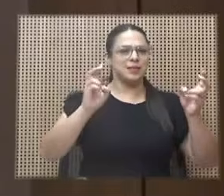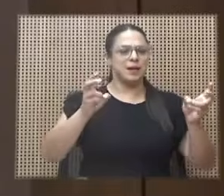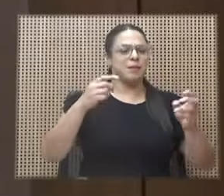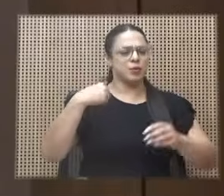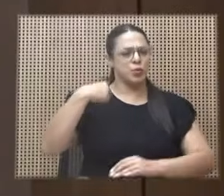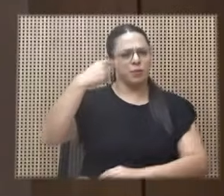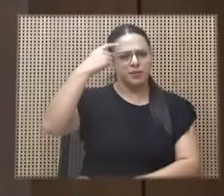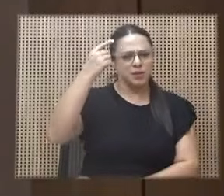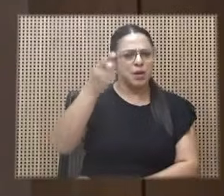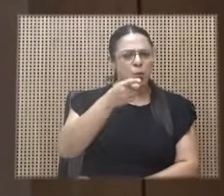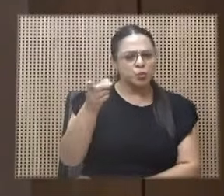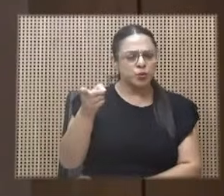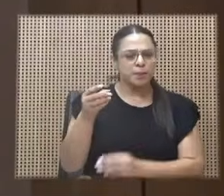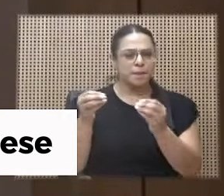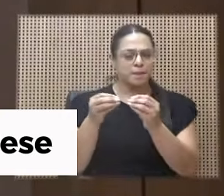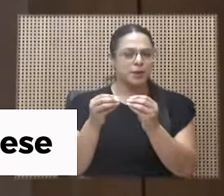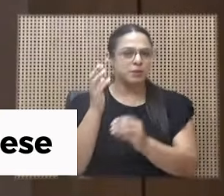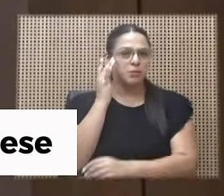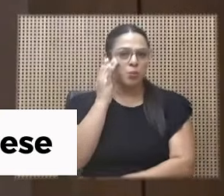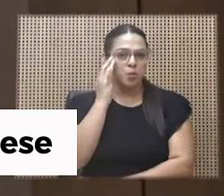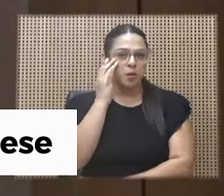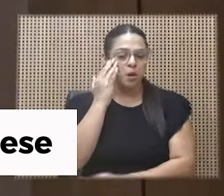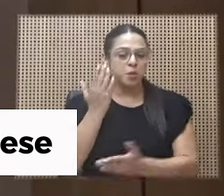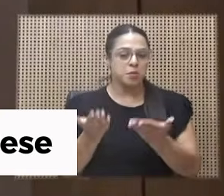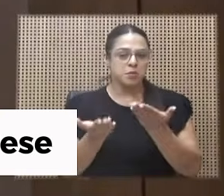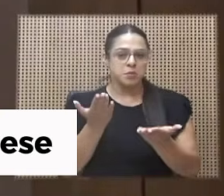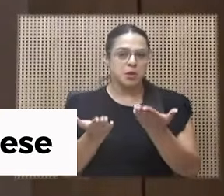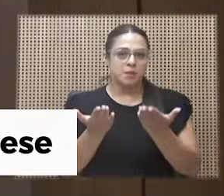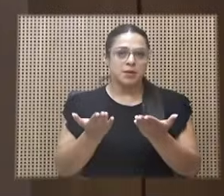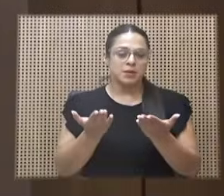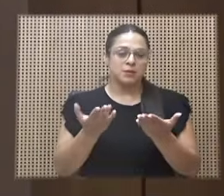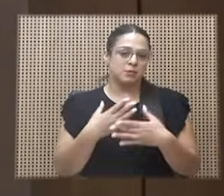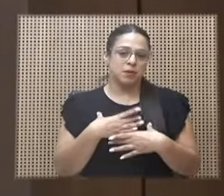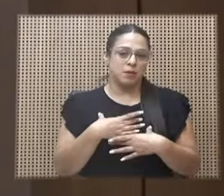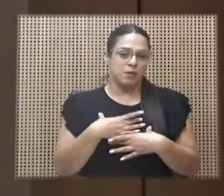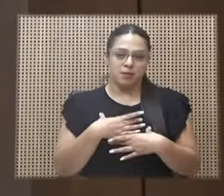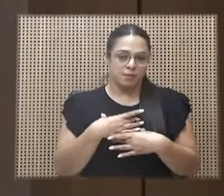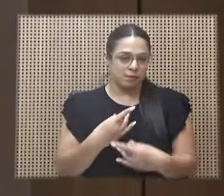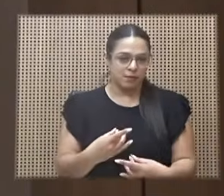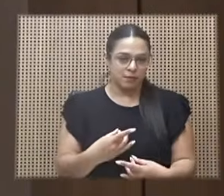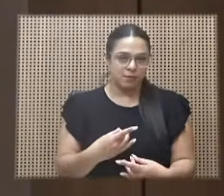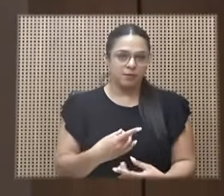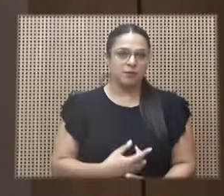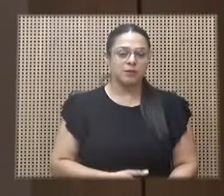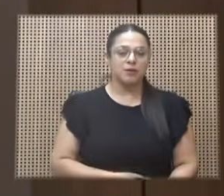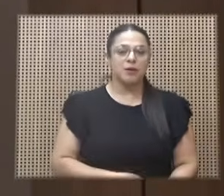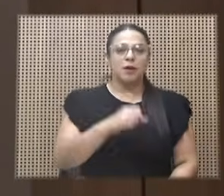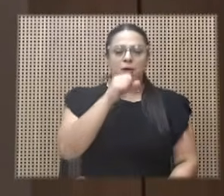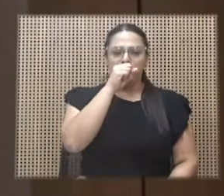preocupación y que no lo fue. Tal vez no es porque no les interese, sino quizá porque